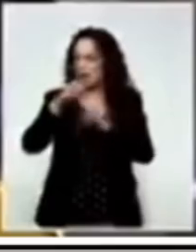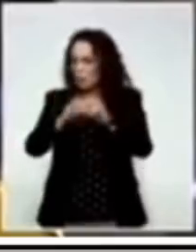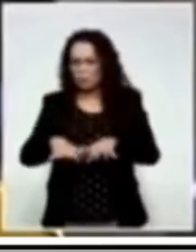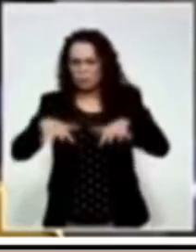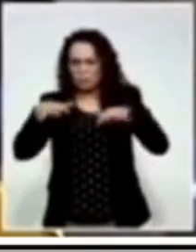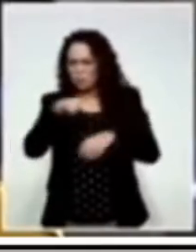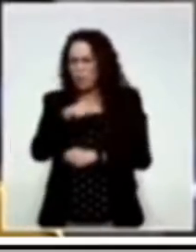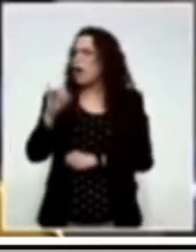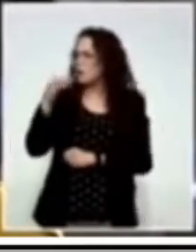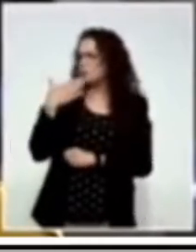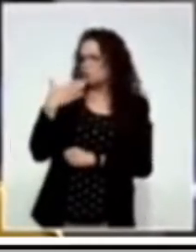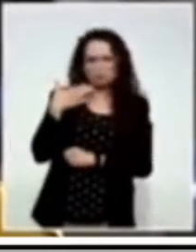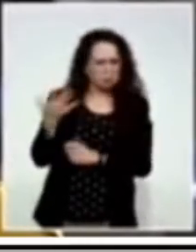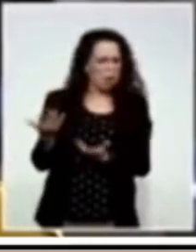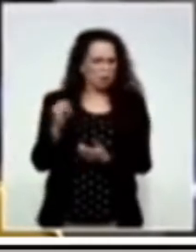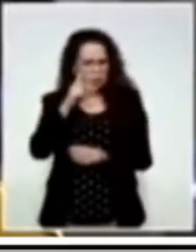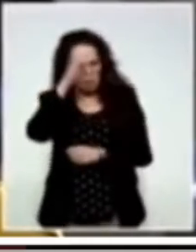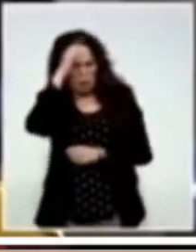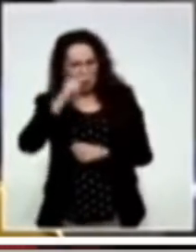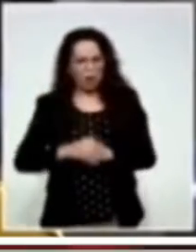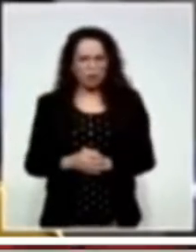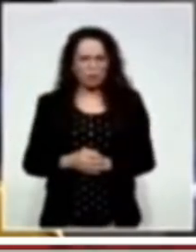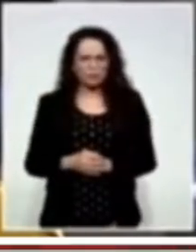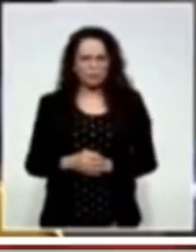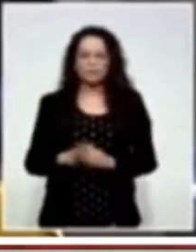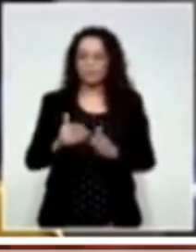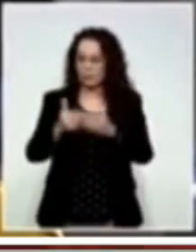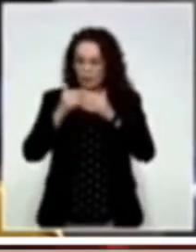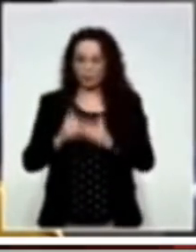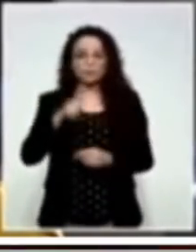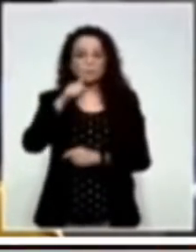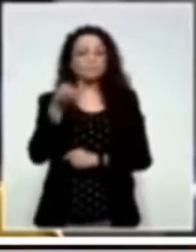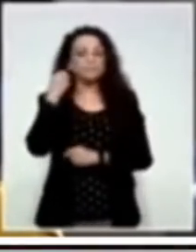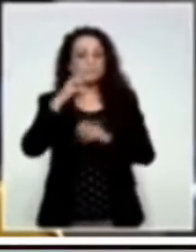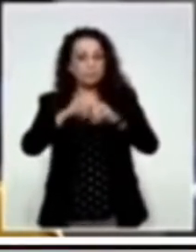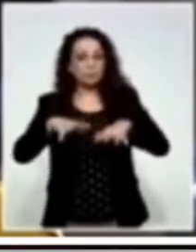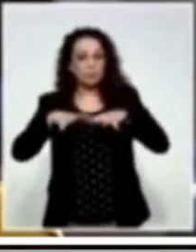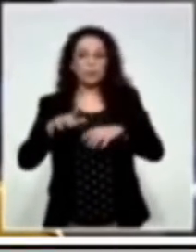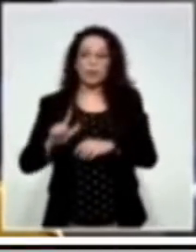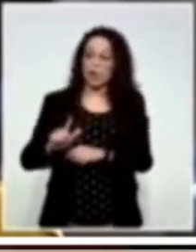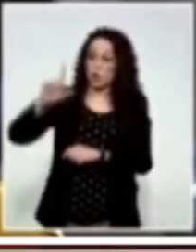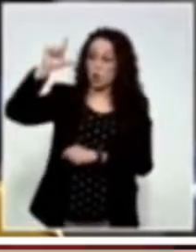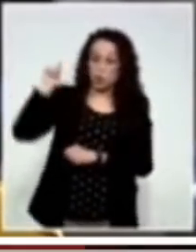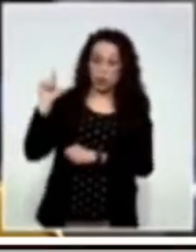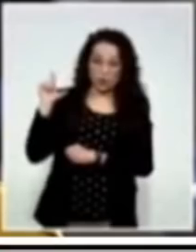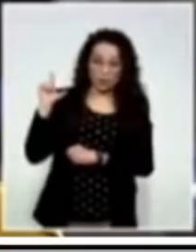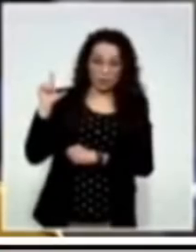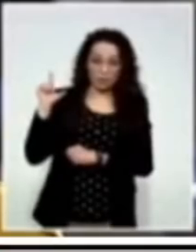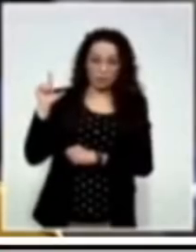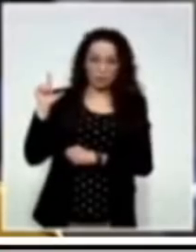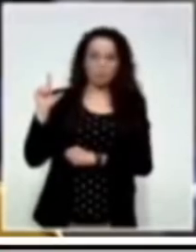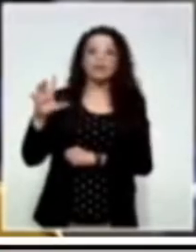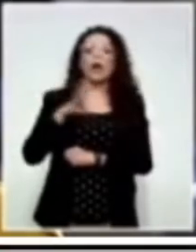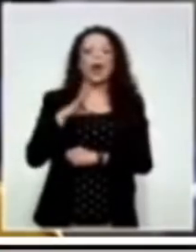Ahora, comentaba usted que después de esa sesión, es decir, en la privada del lunes, hubo aclaraciones sobre este